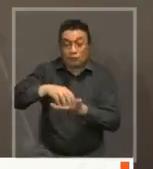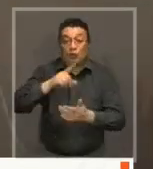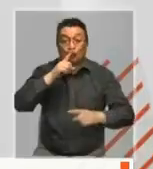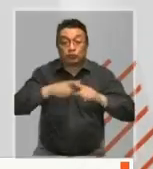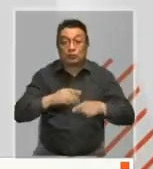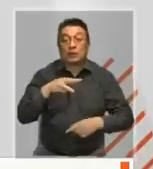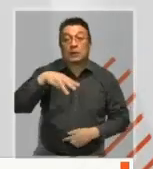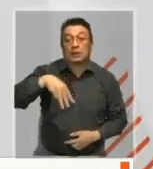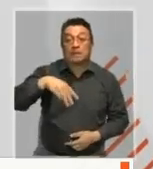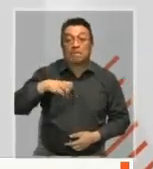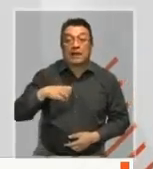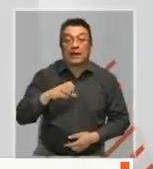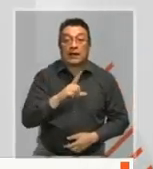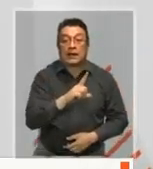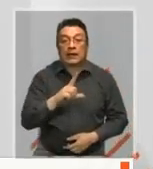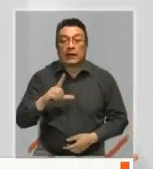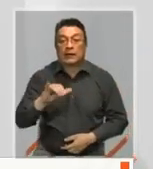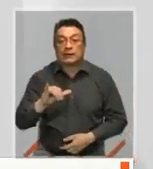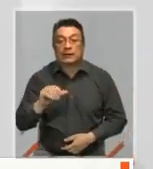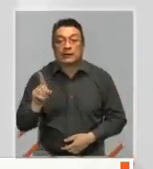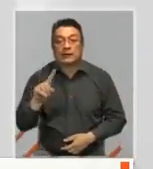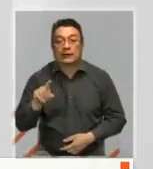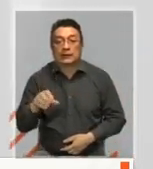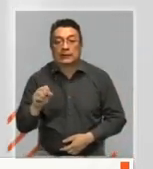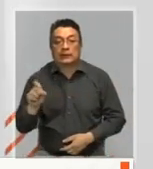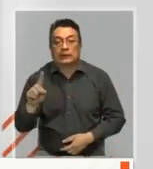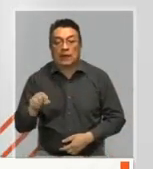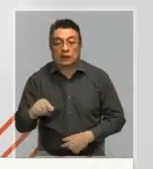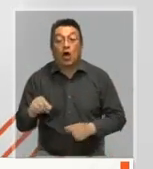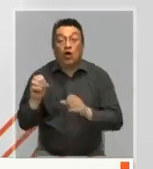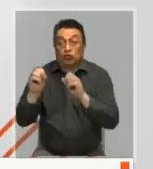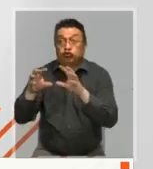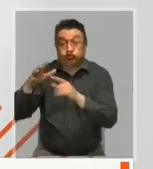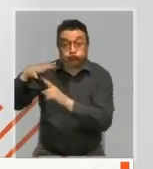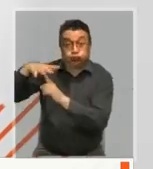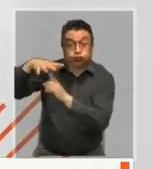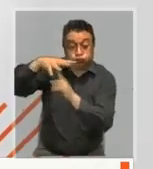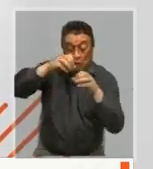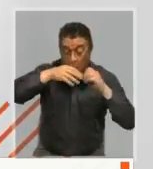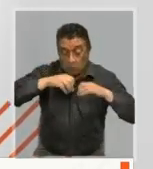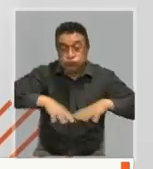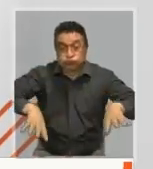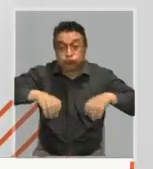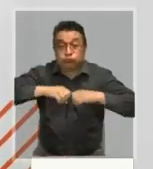mientras en aquel instante varios helicópteros continuaban combatiendo los incendios.